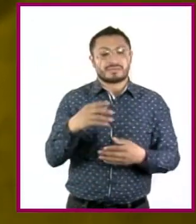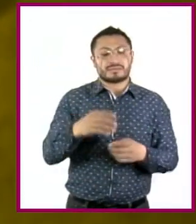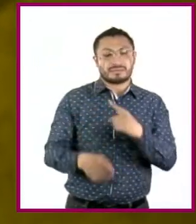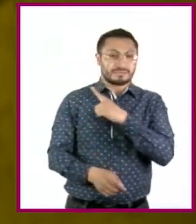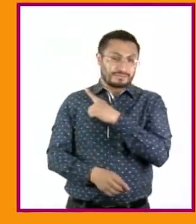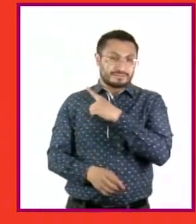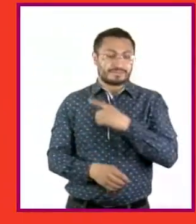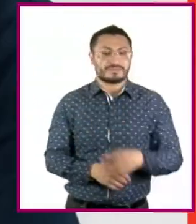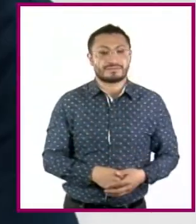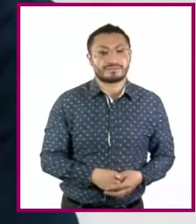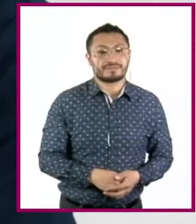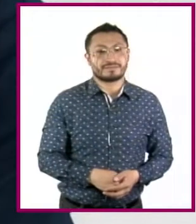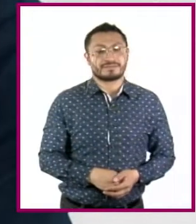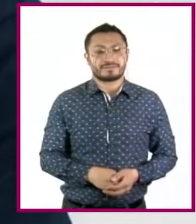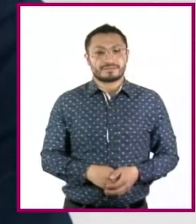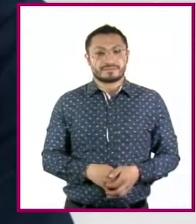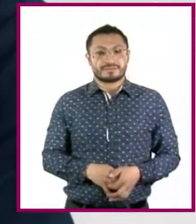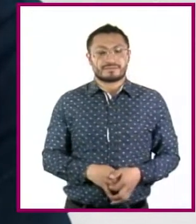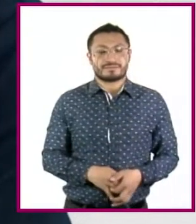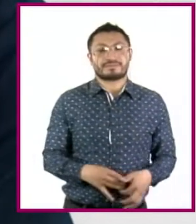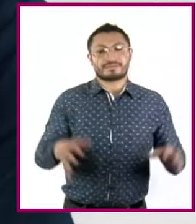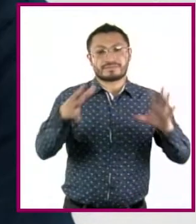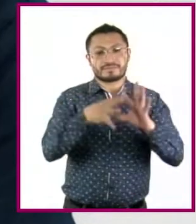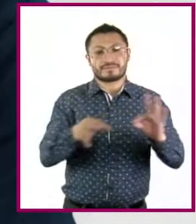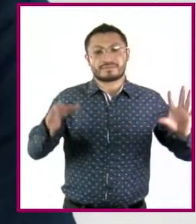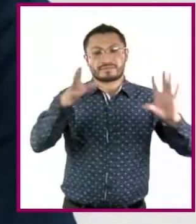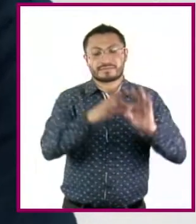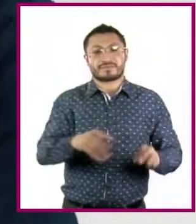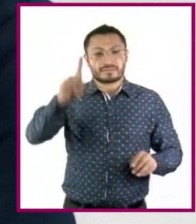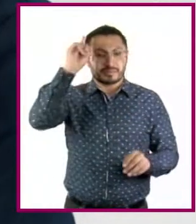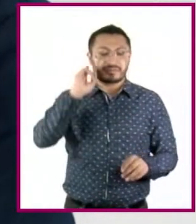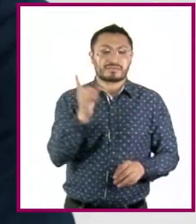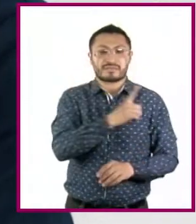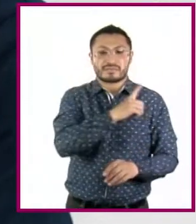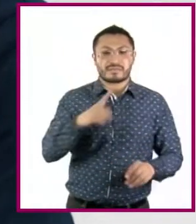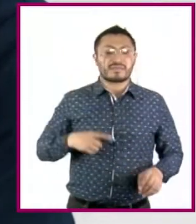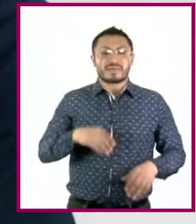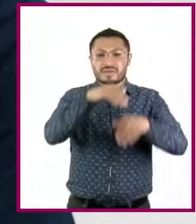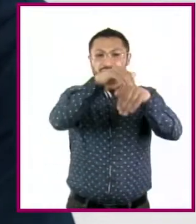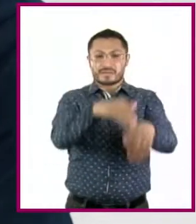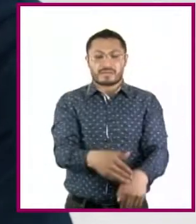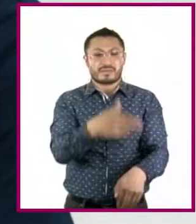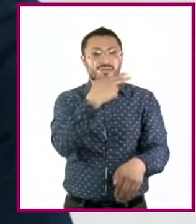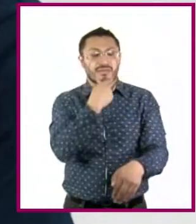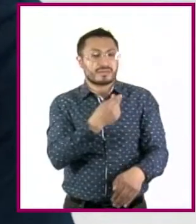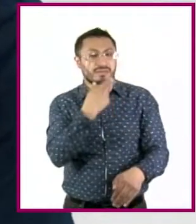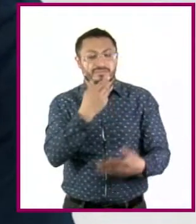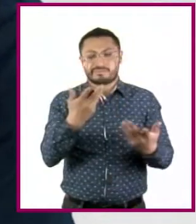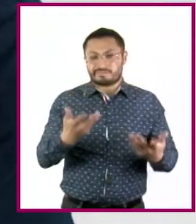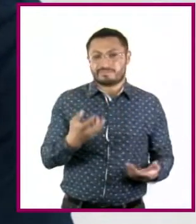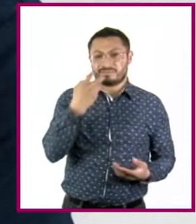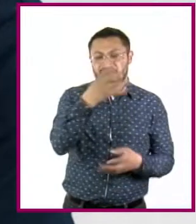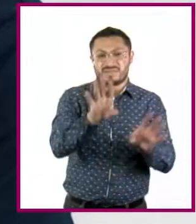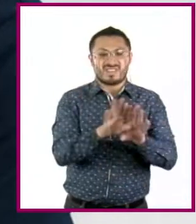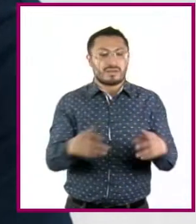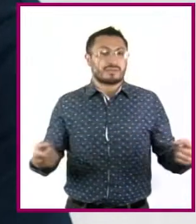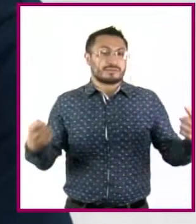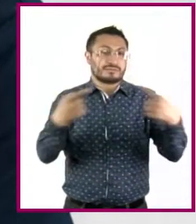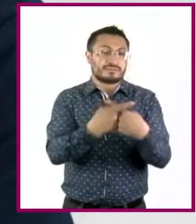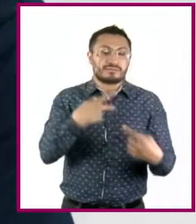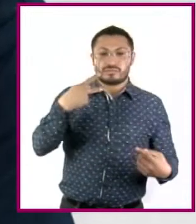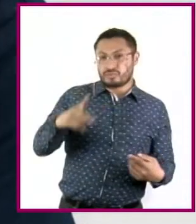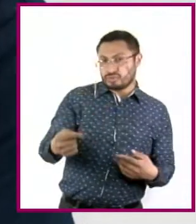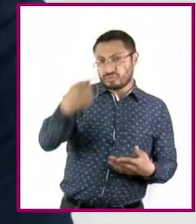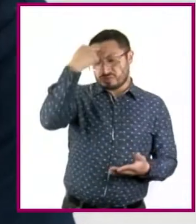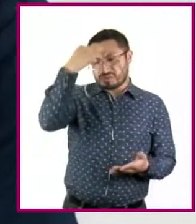Rousseau. Argumentar que las mujeres tienen que obedecer a los hombres, decía Wollstonecraft, era contrario a las creencias de esos